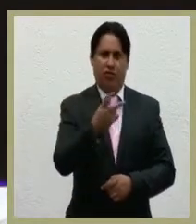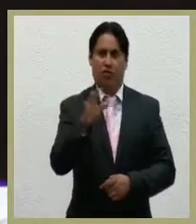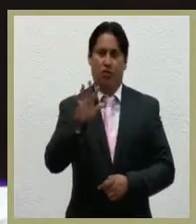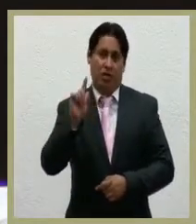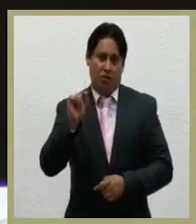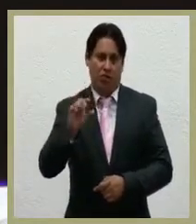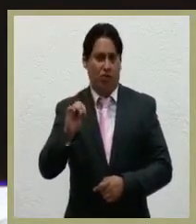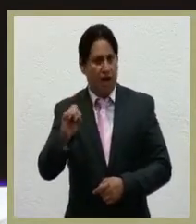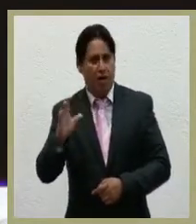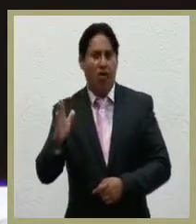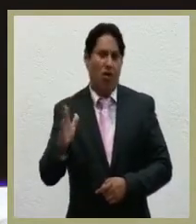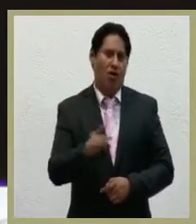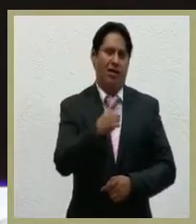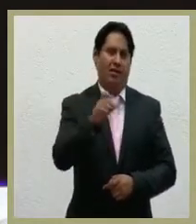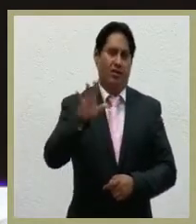253.00,